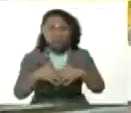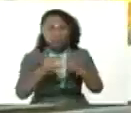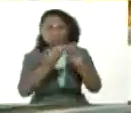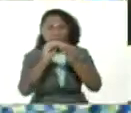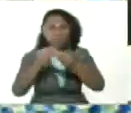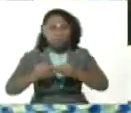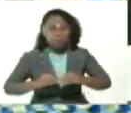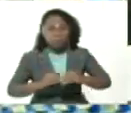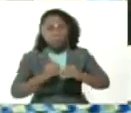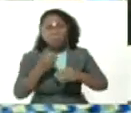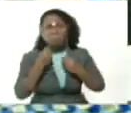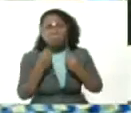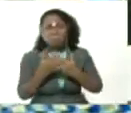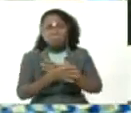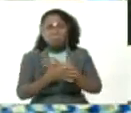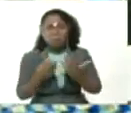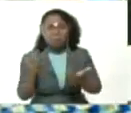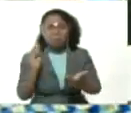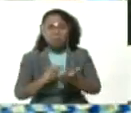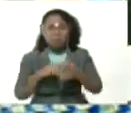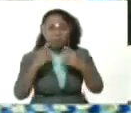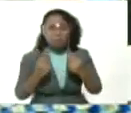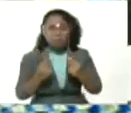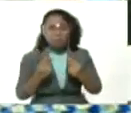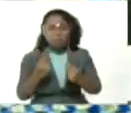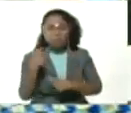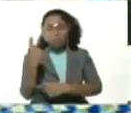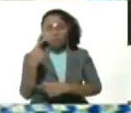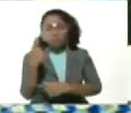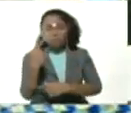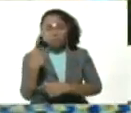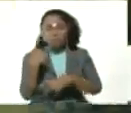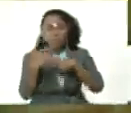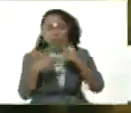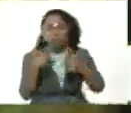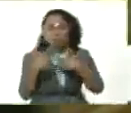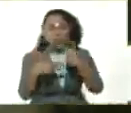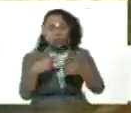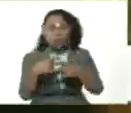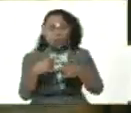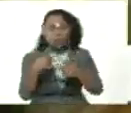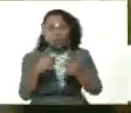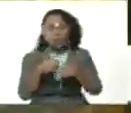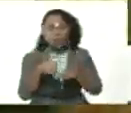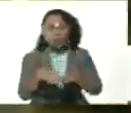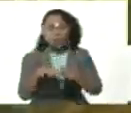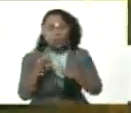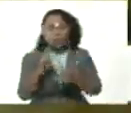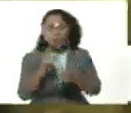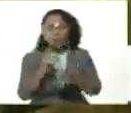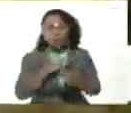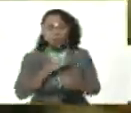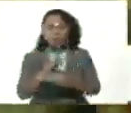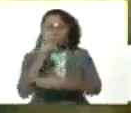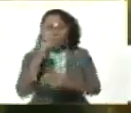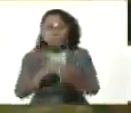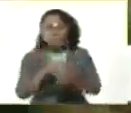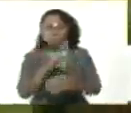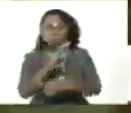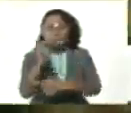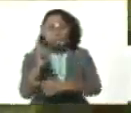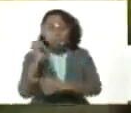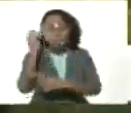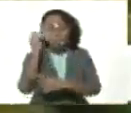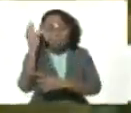para, ¿verdad?, volver a reactivar. Solamente en la política de sustitución de importaciones, con 1.200 toneladas de